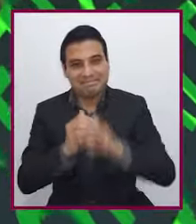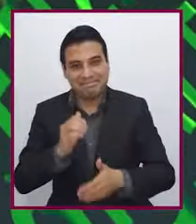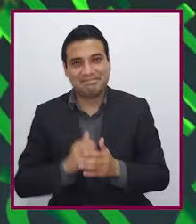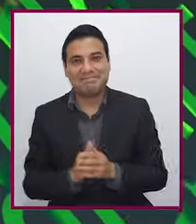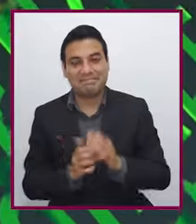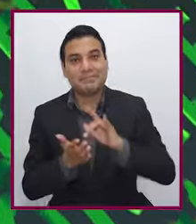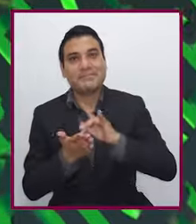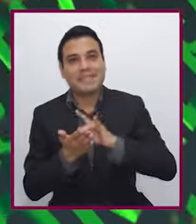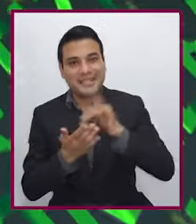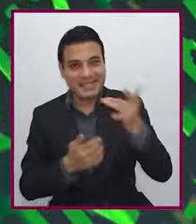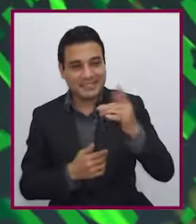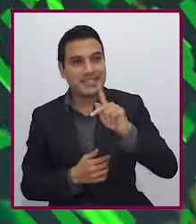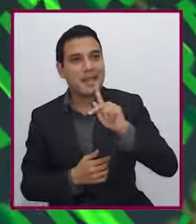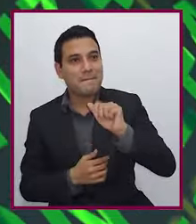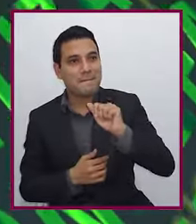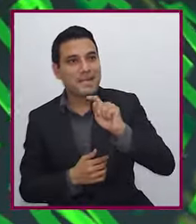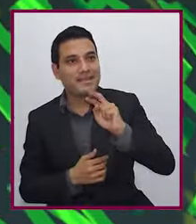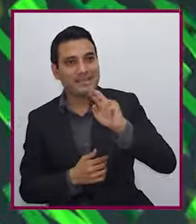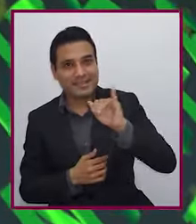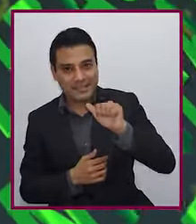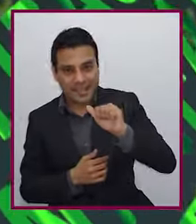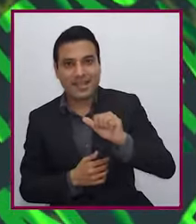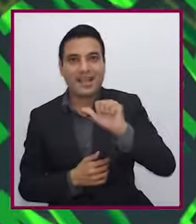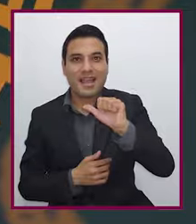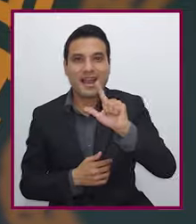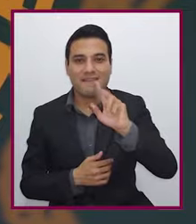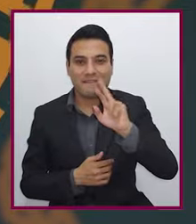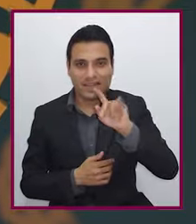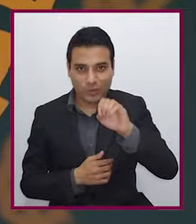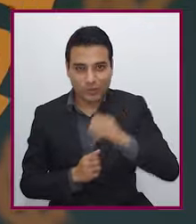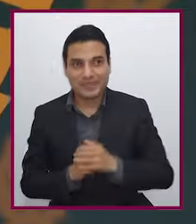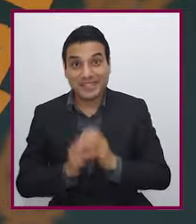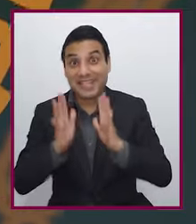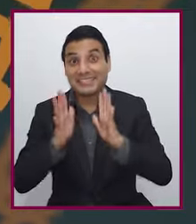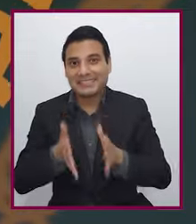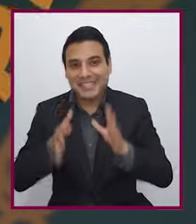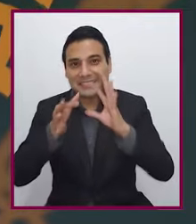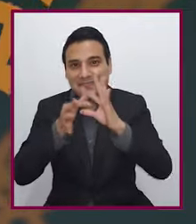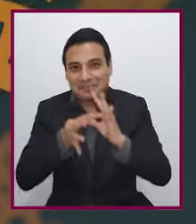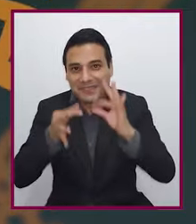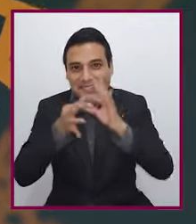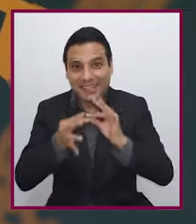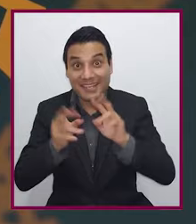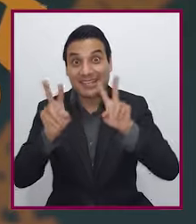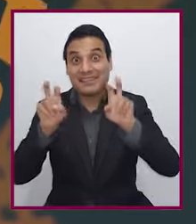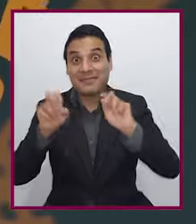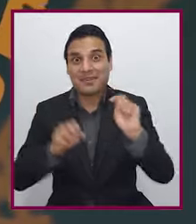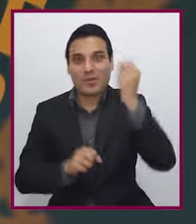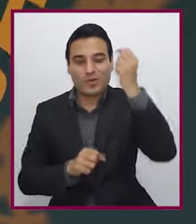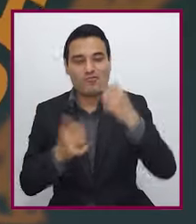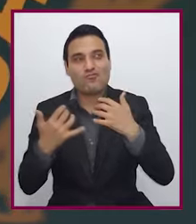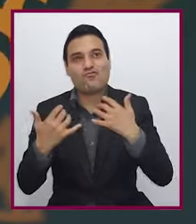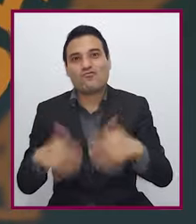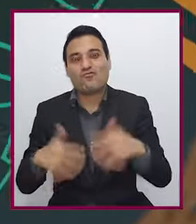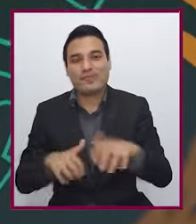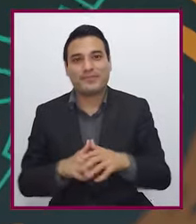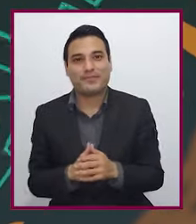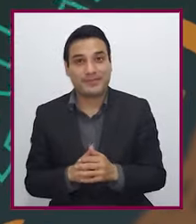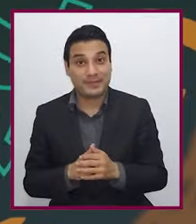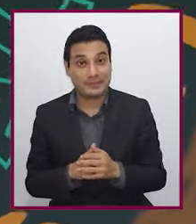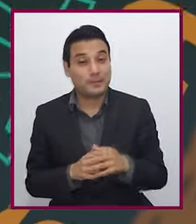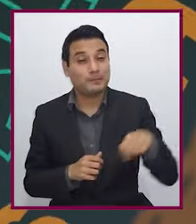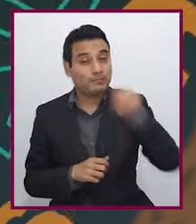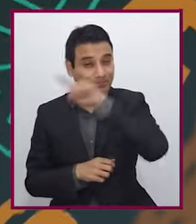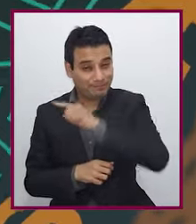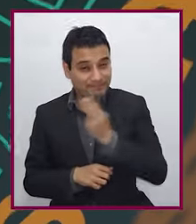De despedirnos. Gracias a Patricia Galán y a Alberto Candiani. Y ahora ya somos unos cracks en el uso de las nuevas tecnologías, pero hay